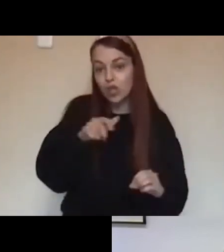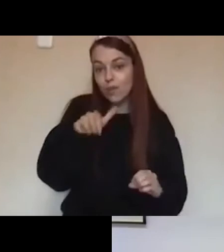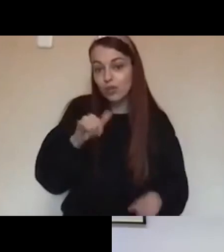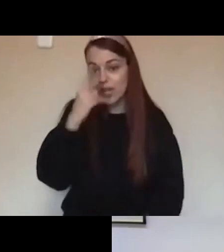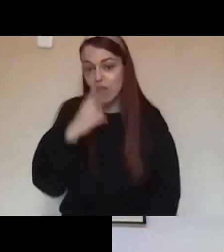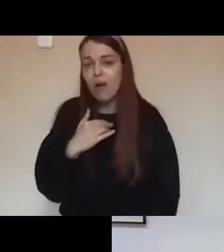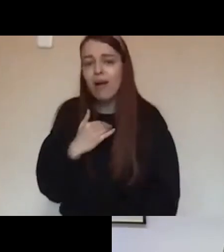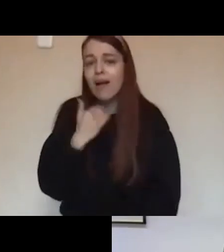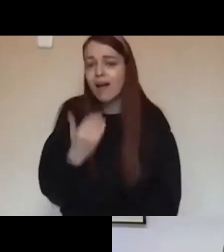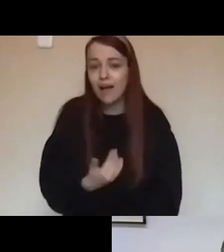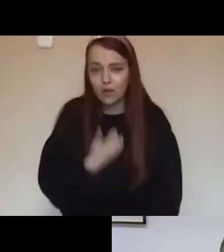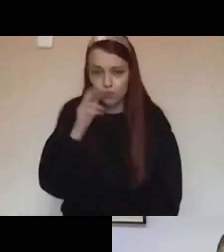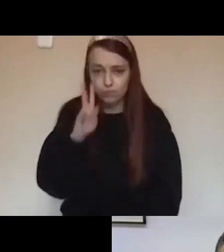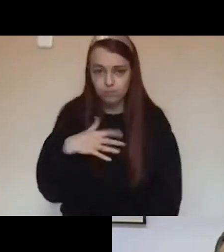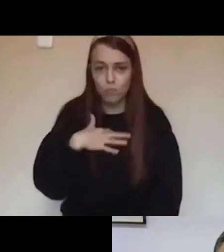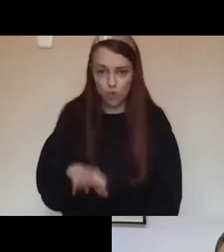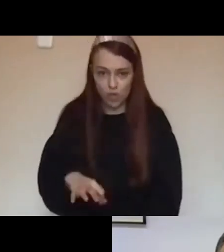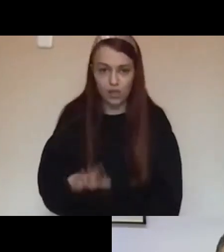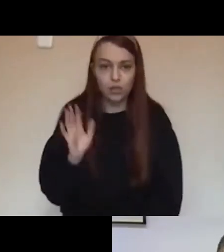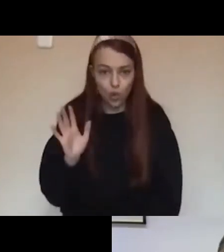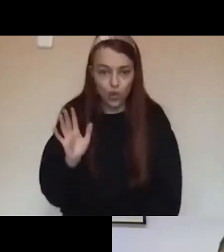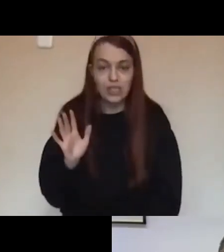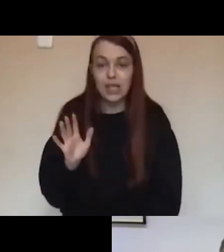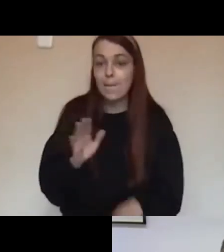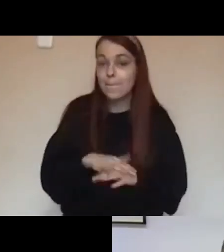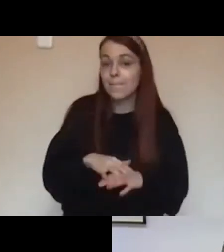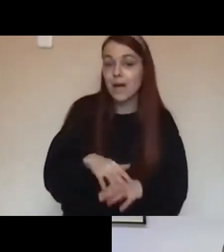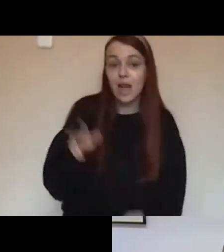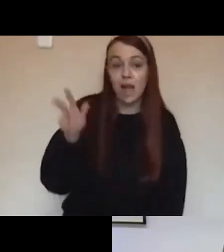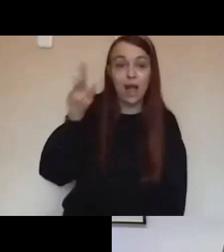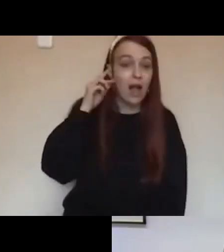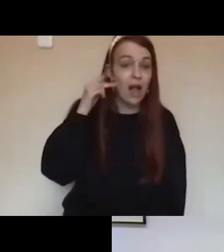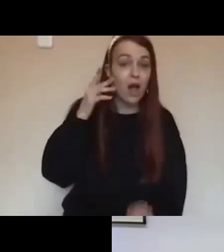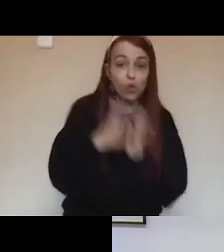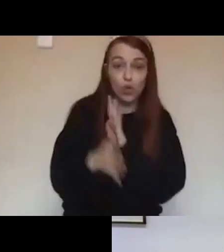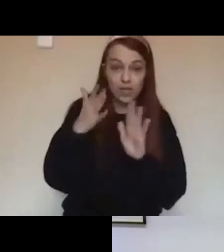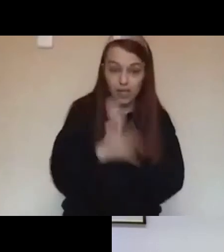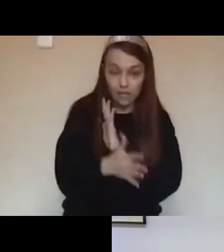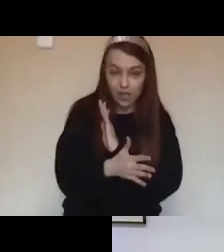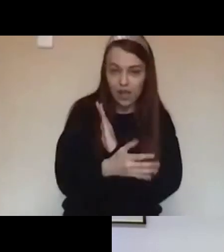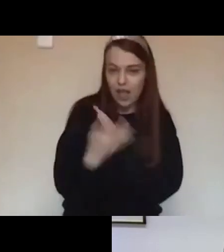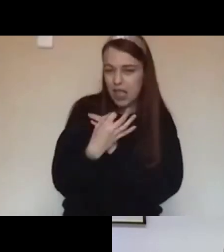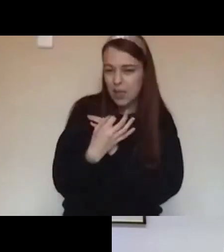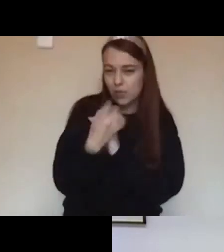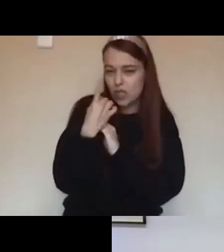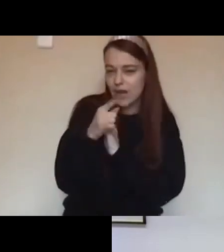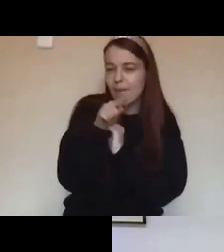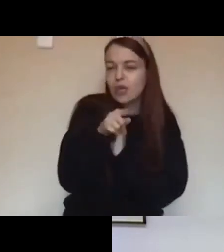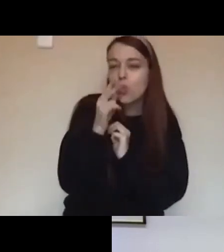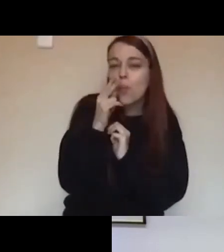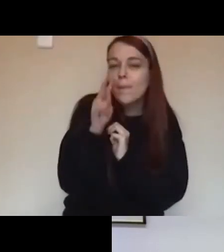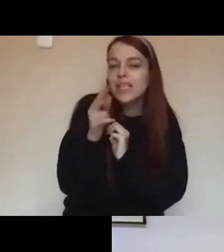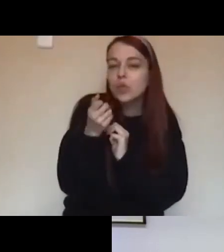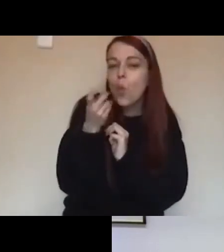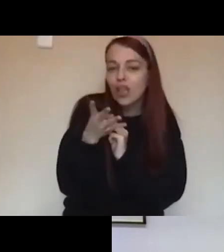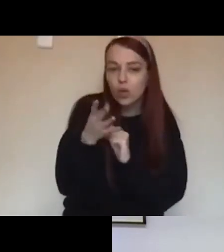algo, ¿no? Entonces, a la hora de audiodescribirle a las personas, también conviene preguntarles qué ven, hasta qué punto ven, para no audiodescribir